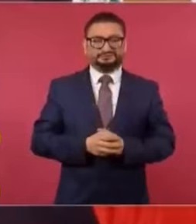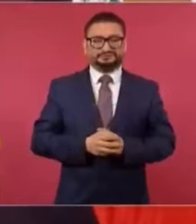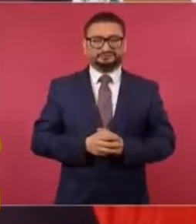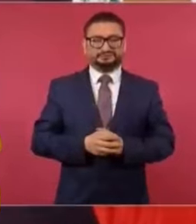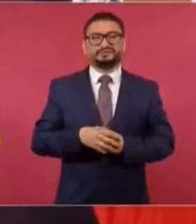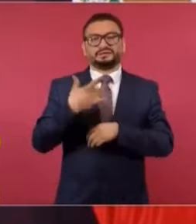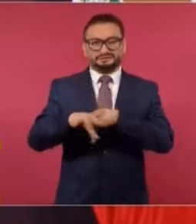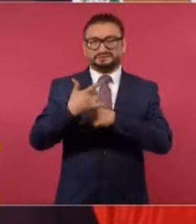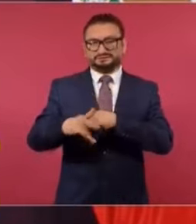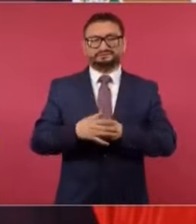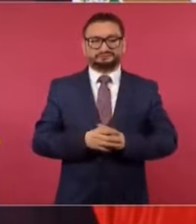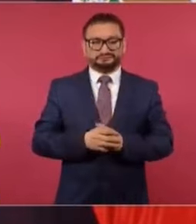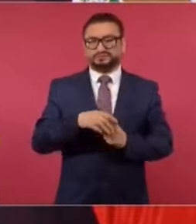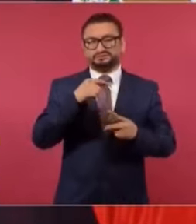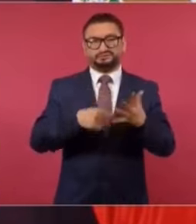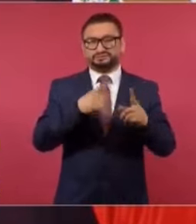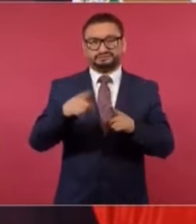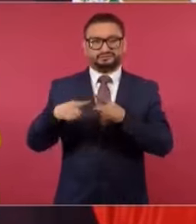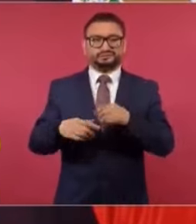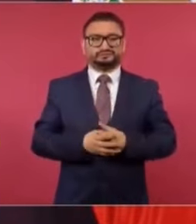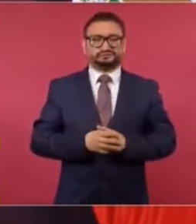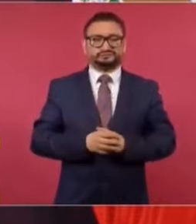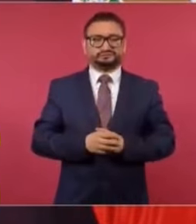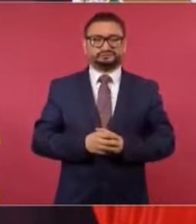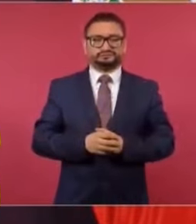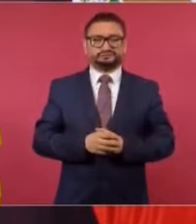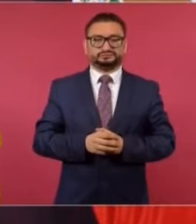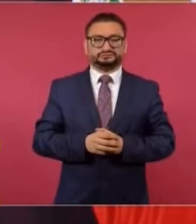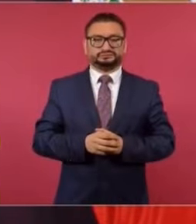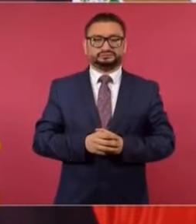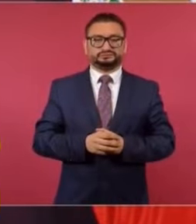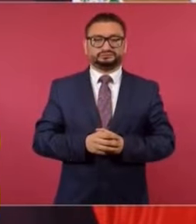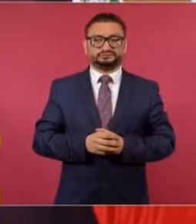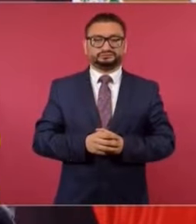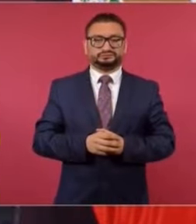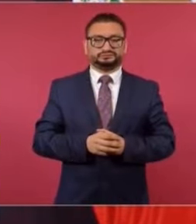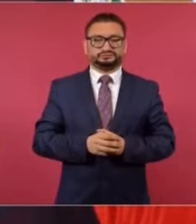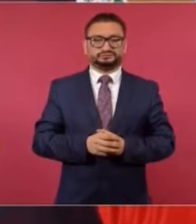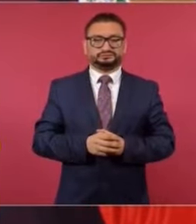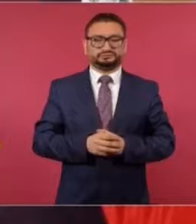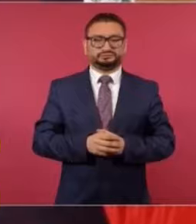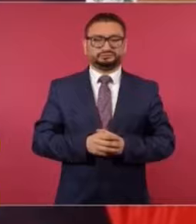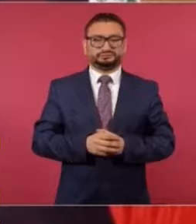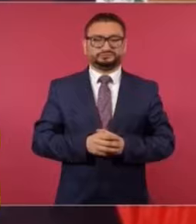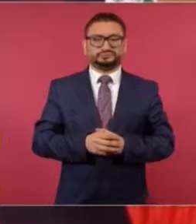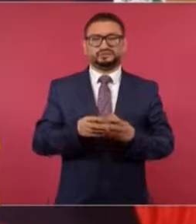Pan de burro. Queso. De todos los. Sí, y chanchamitos.